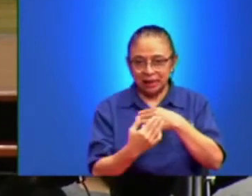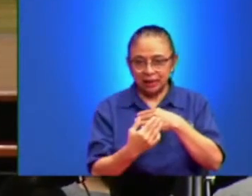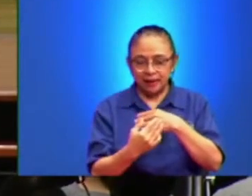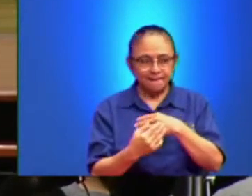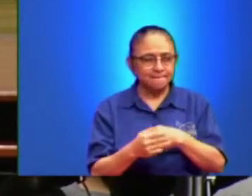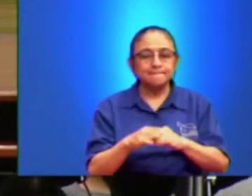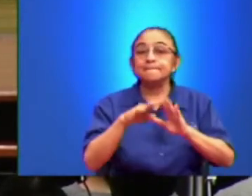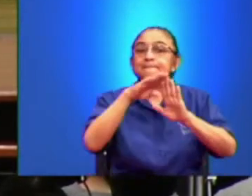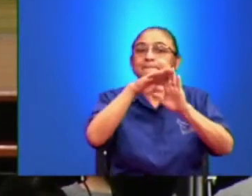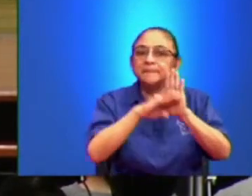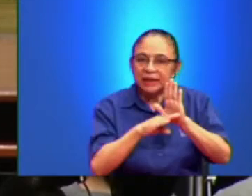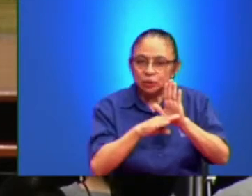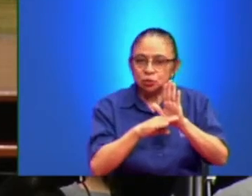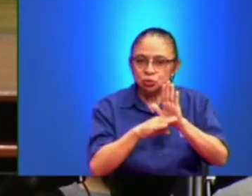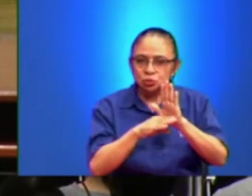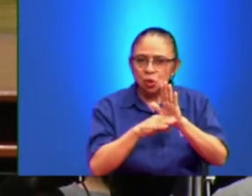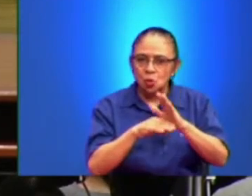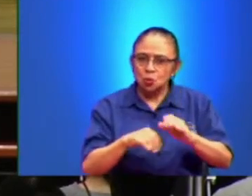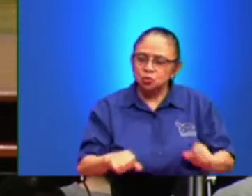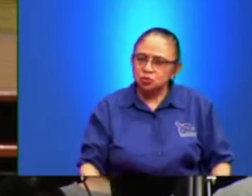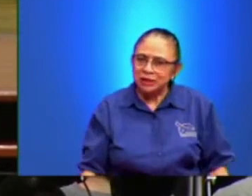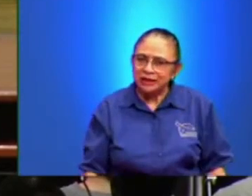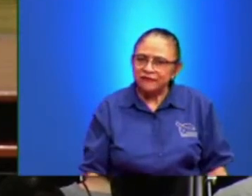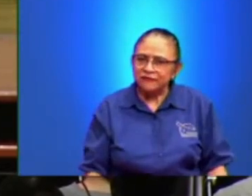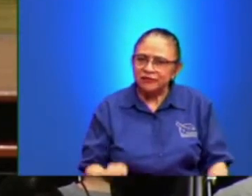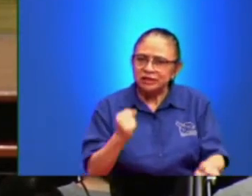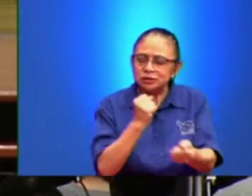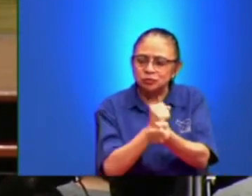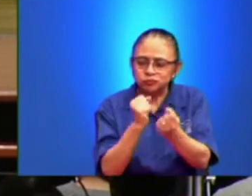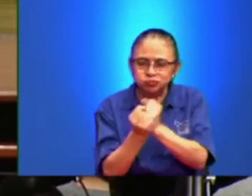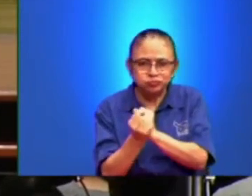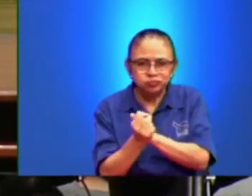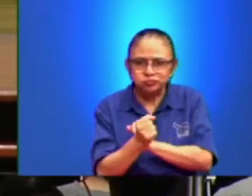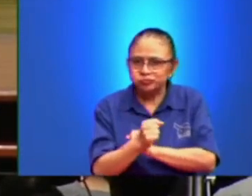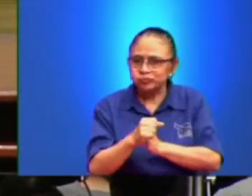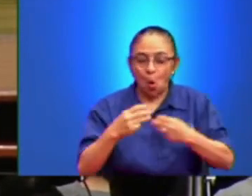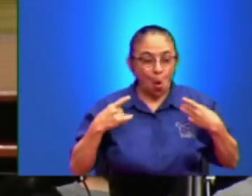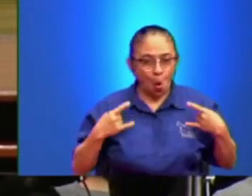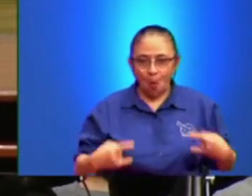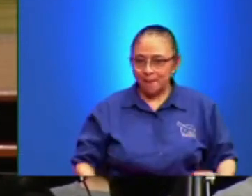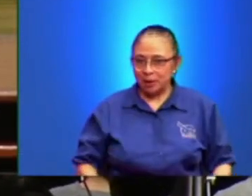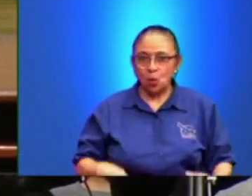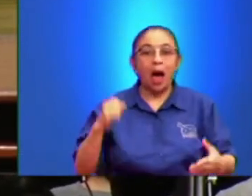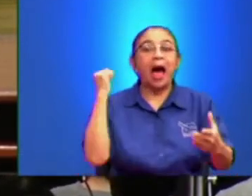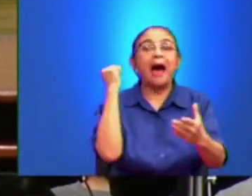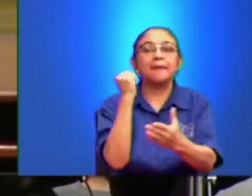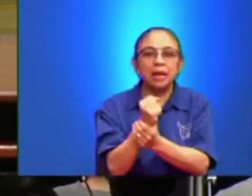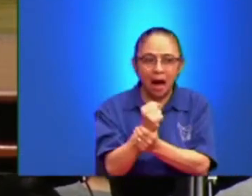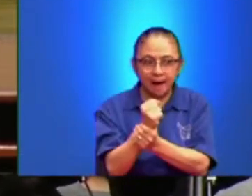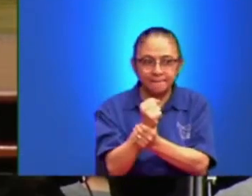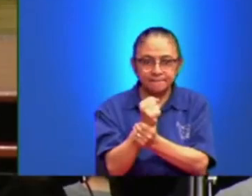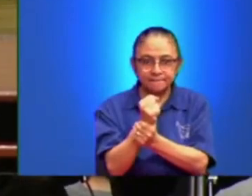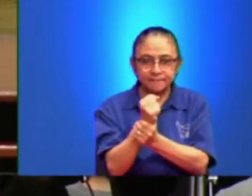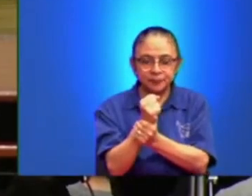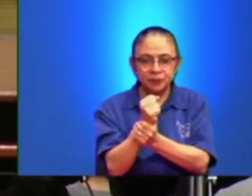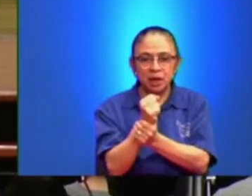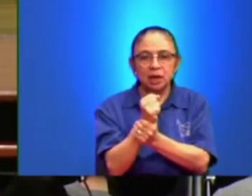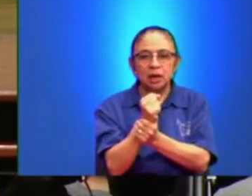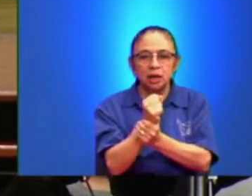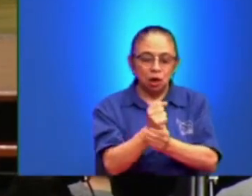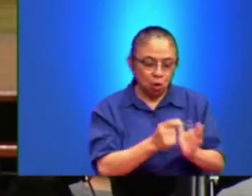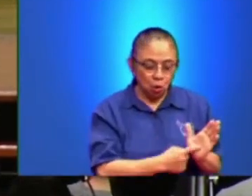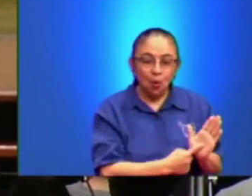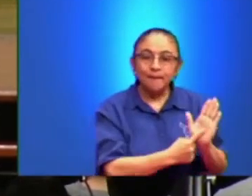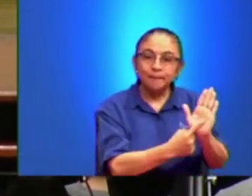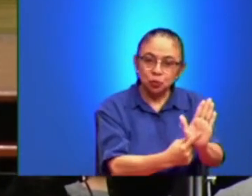sacrificio humano nunca aceptó un sacrificio humano el señor abraham lo puso con su hijo pero no le